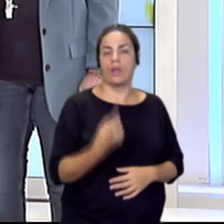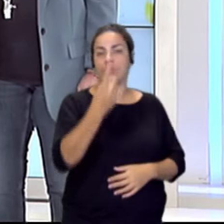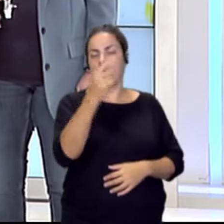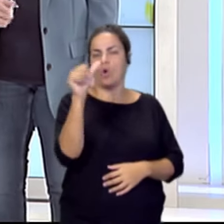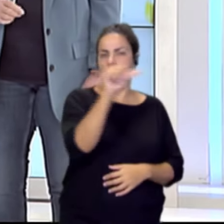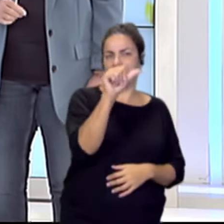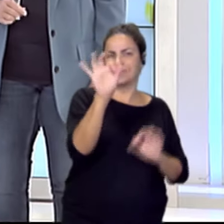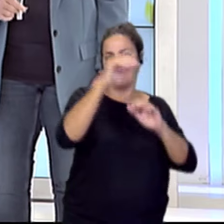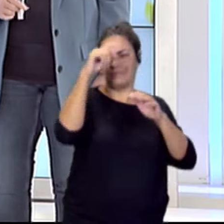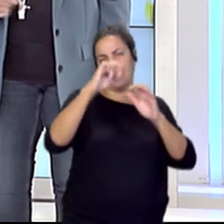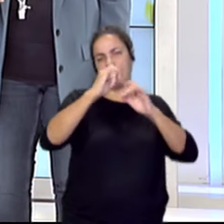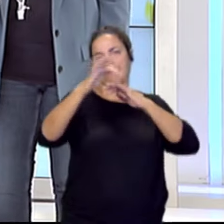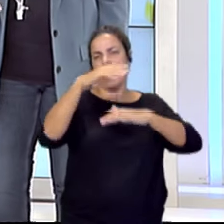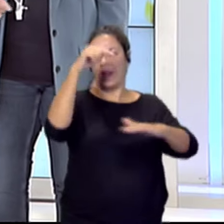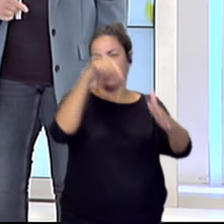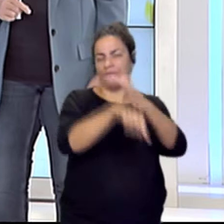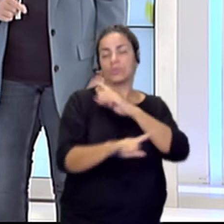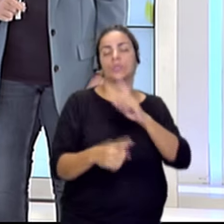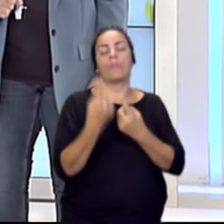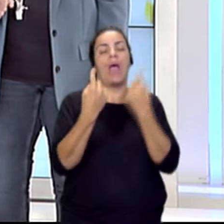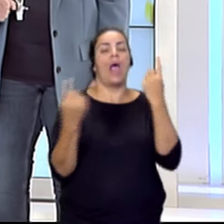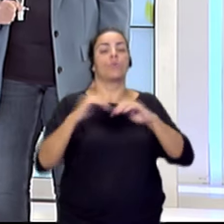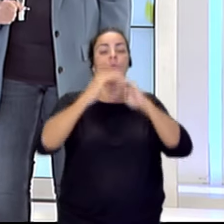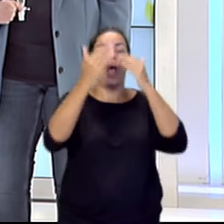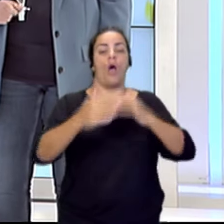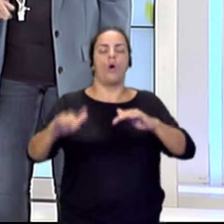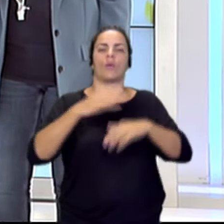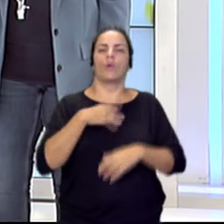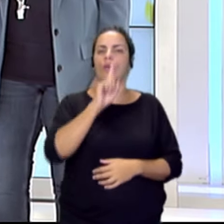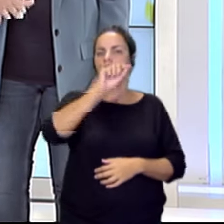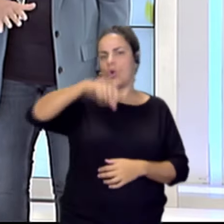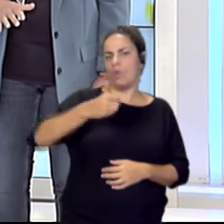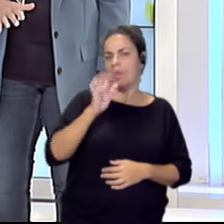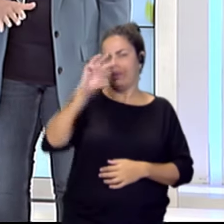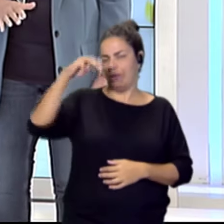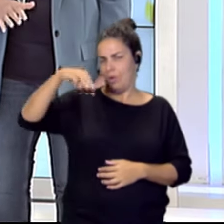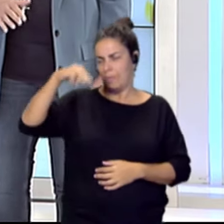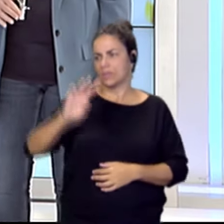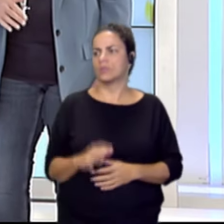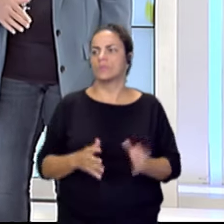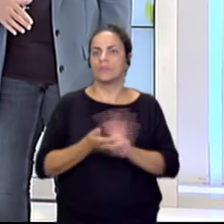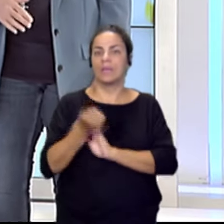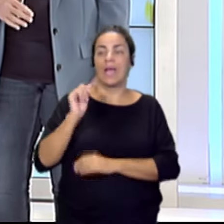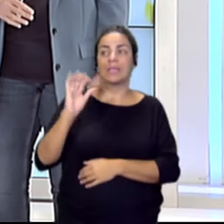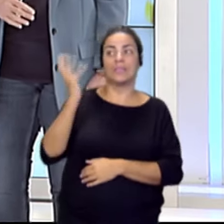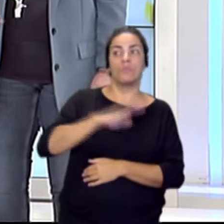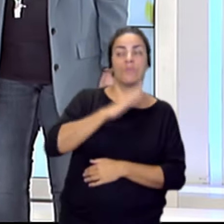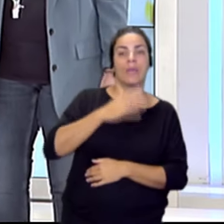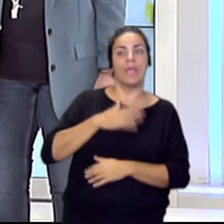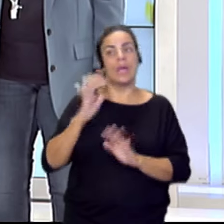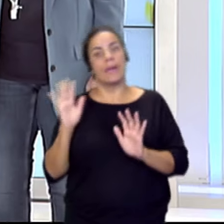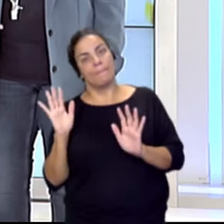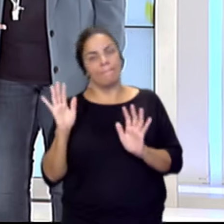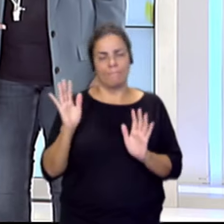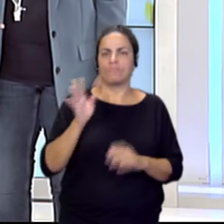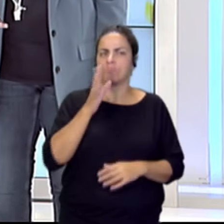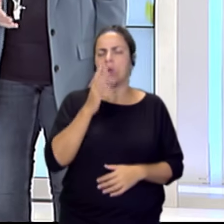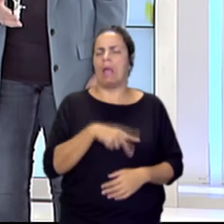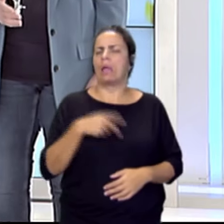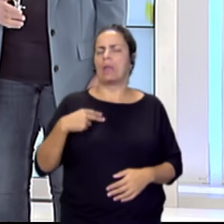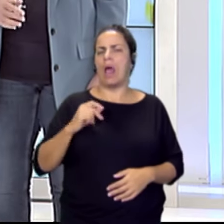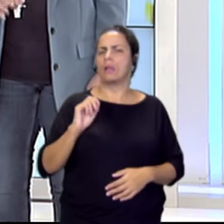algunas olas sí podrían llegar a puntualmente a superar el 1,5 metros de altura. No hay que fiarse del tiempo de mañana, porque aunque tengamos un tiempo general